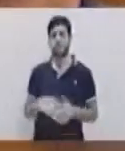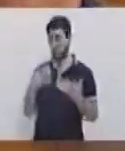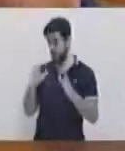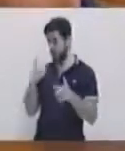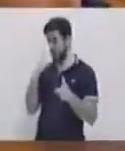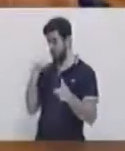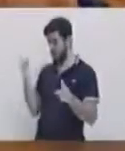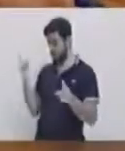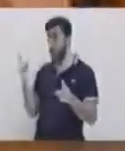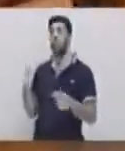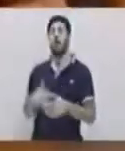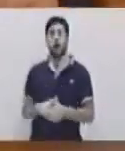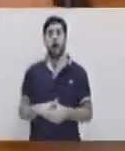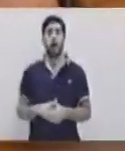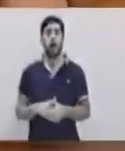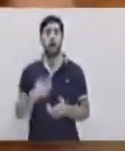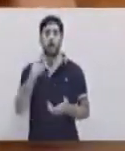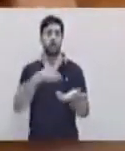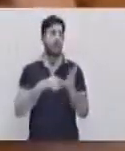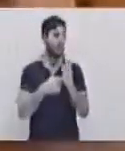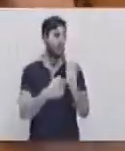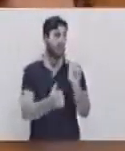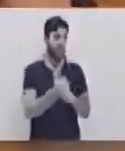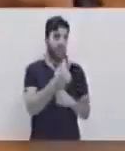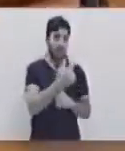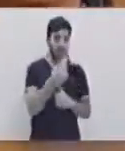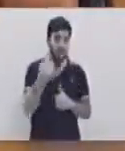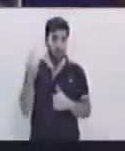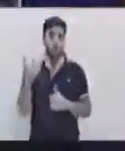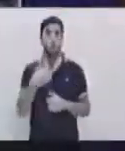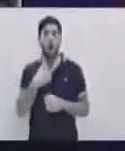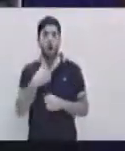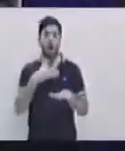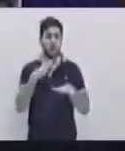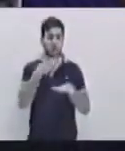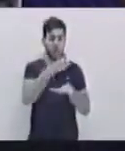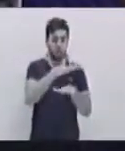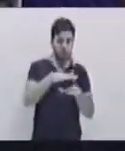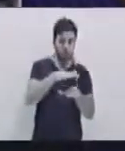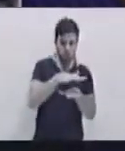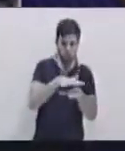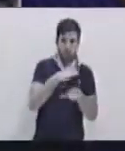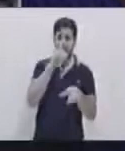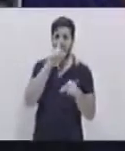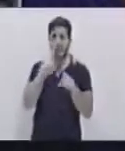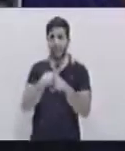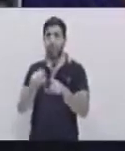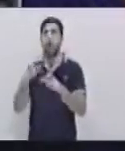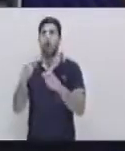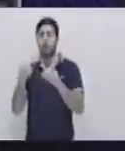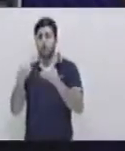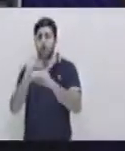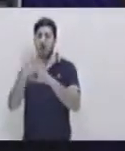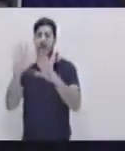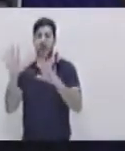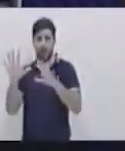manera. De acuerdo a esto, cada uno de ellos ya tiene su propia sombra y también la sombra que proyecta